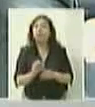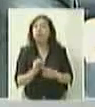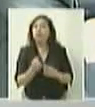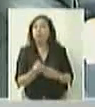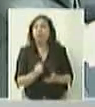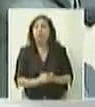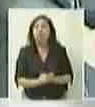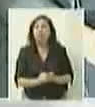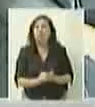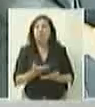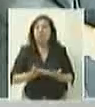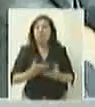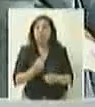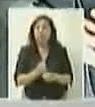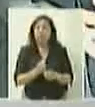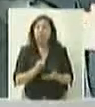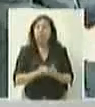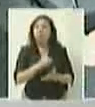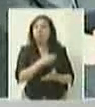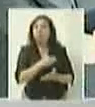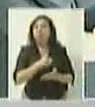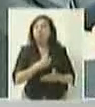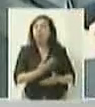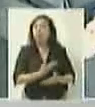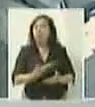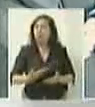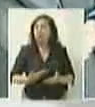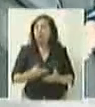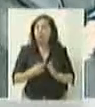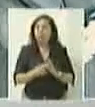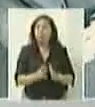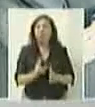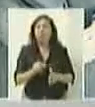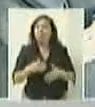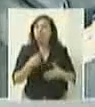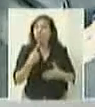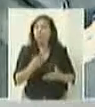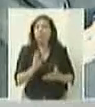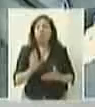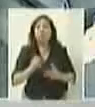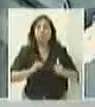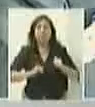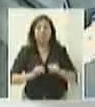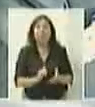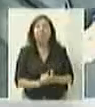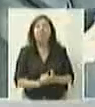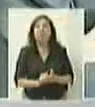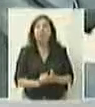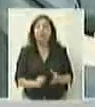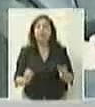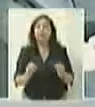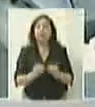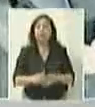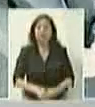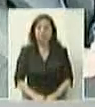social, digamos, y acompañando la labor de los ministros y del presidente de la República. Entonces, no se pueden decir, estas son sus actividades, ni es proselitismo, ni mucho